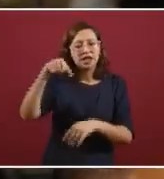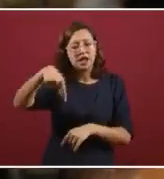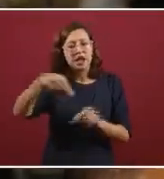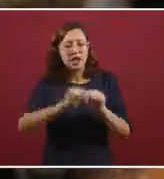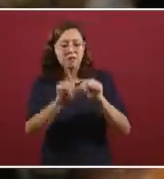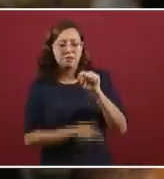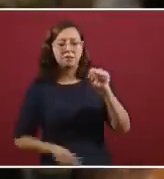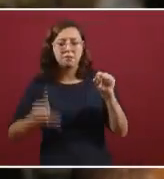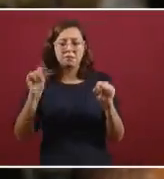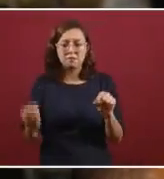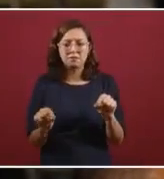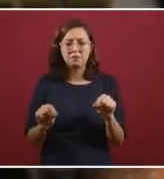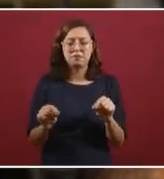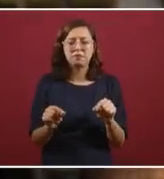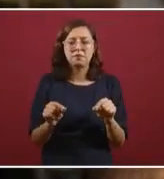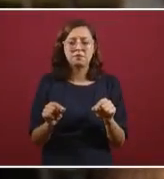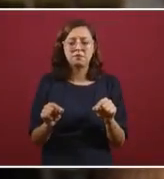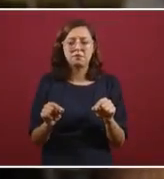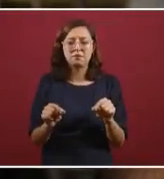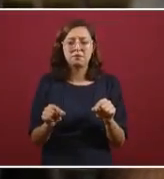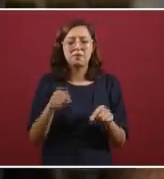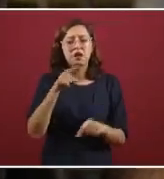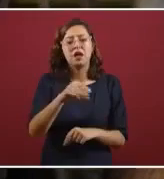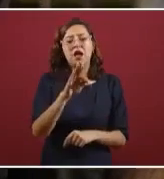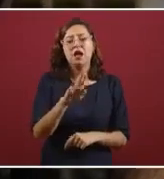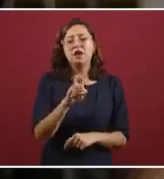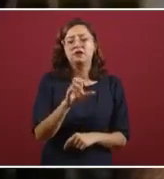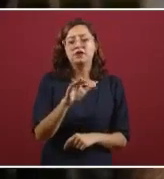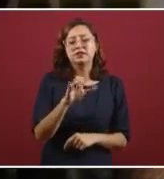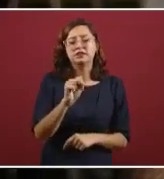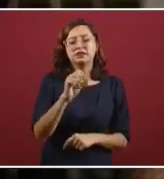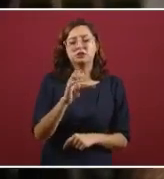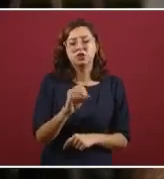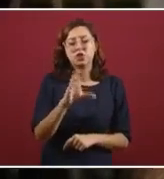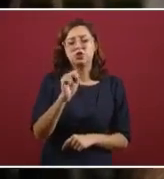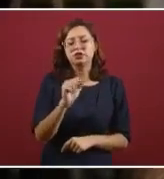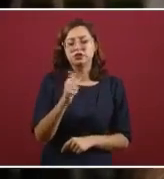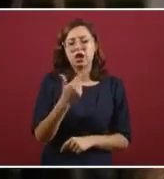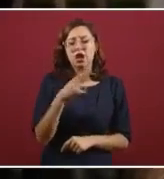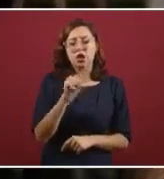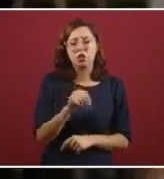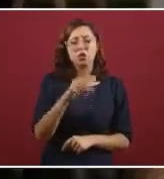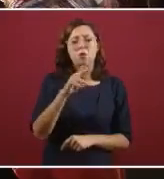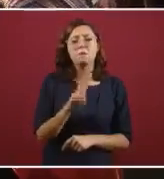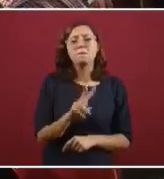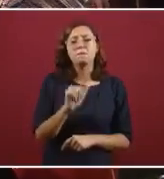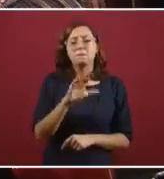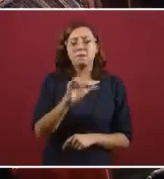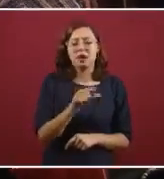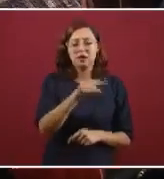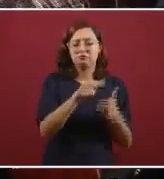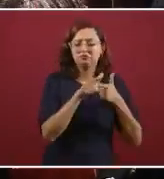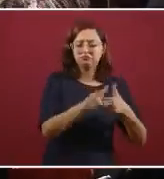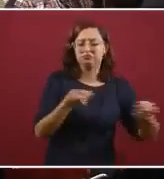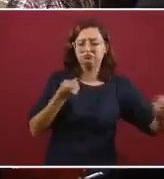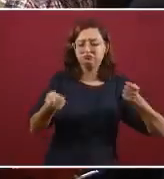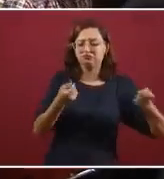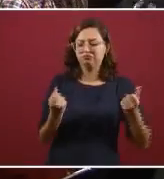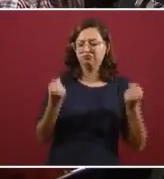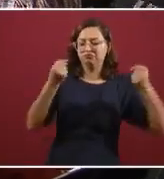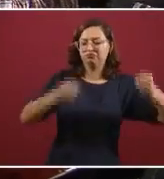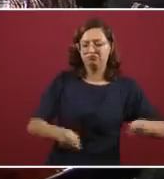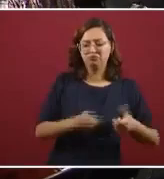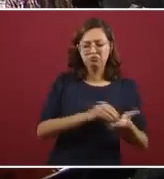prevalece el orden establecido por Francisco Sagún Baca. ¿Qué respondería ante ello, señor subsecretario? Pues prevalece